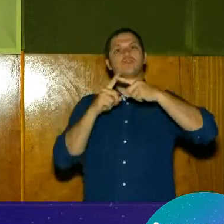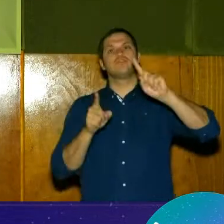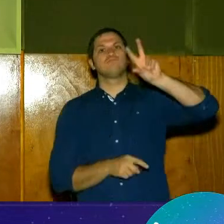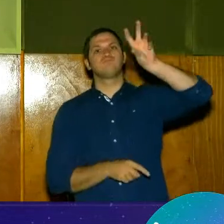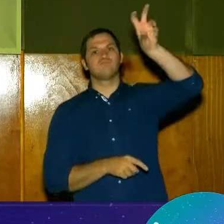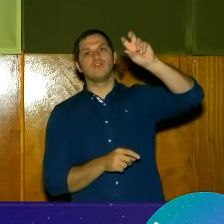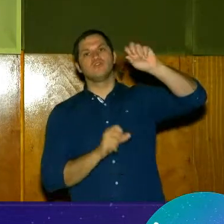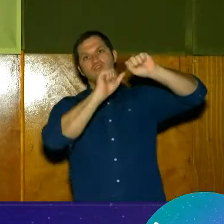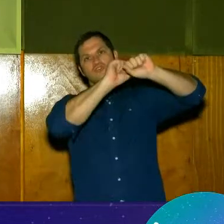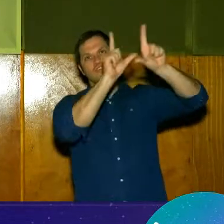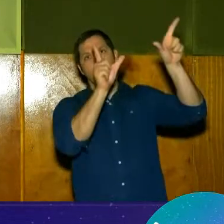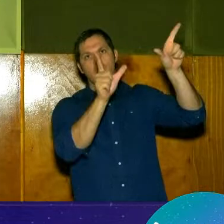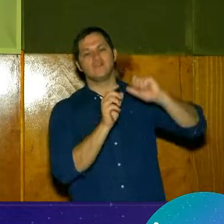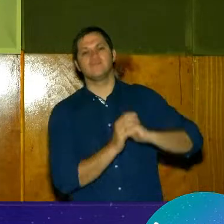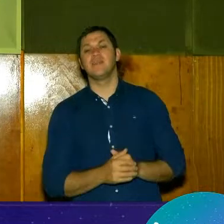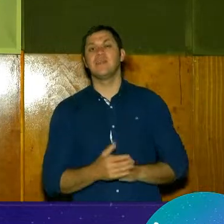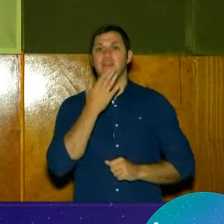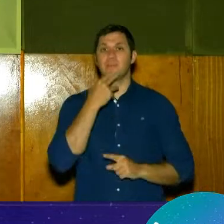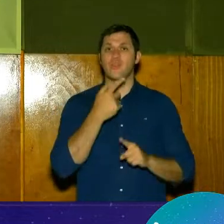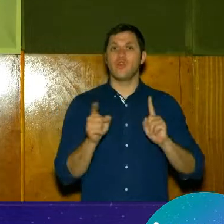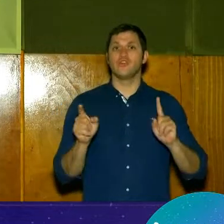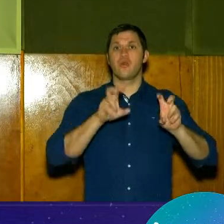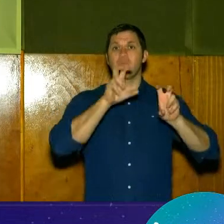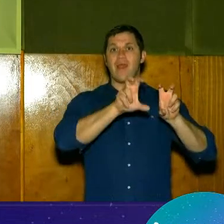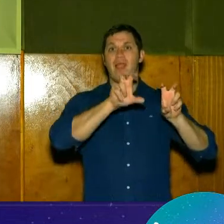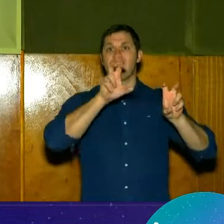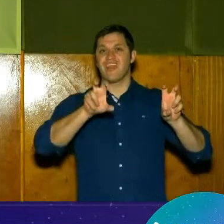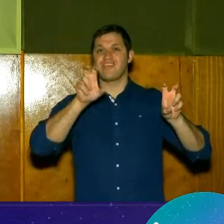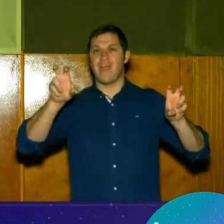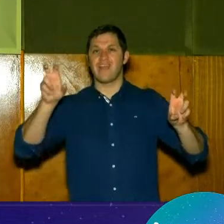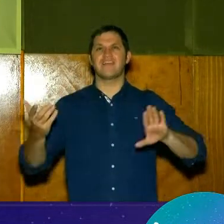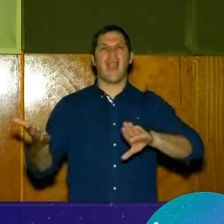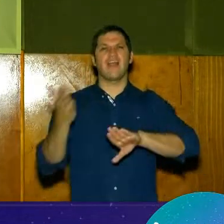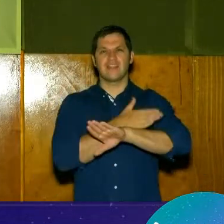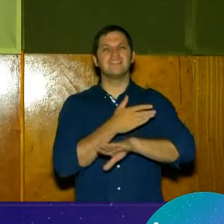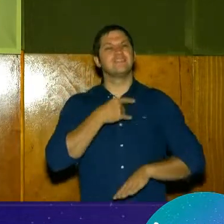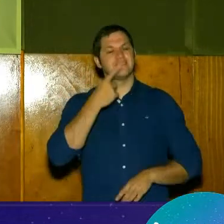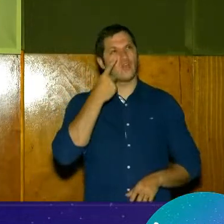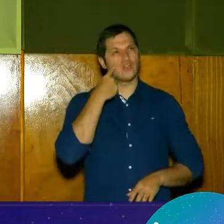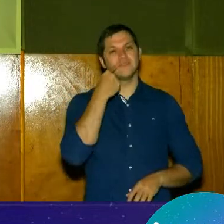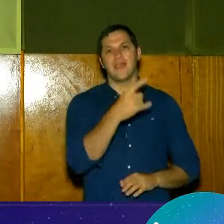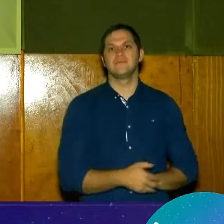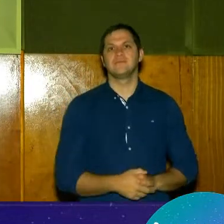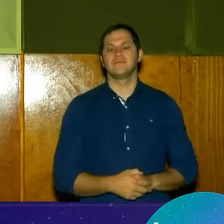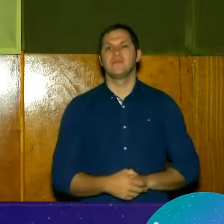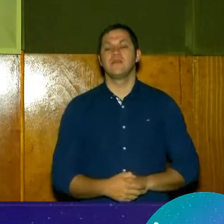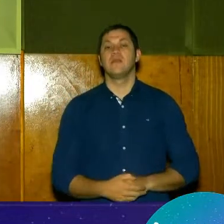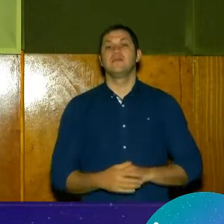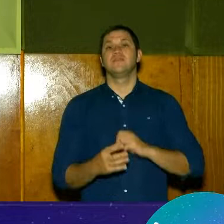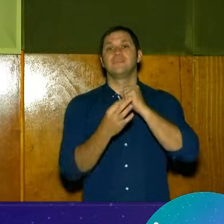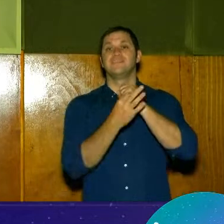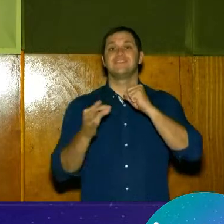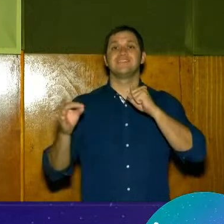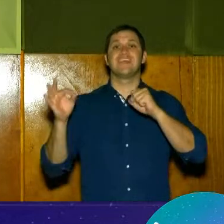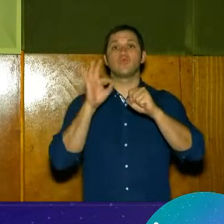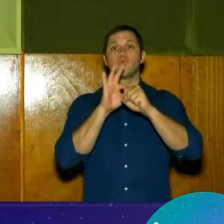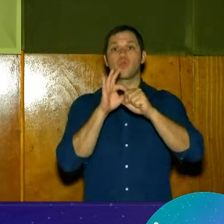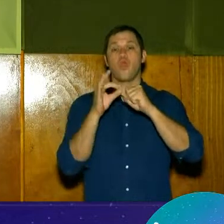tierra que no veíamos pero que como que le hacía el contrapeso a la tierra en otra la luna en otra el sol